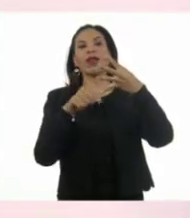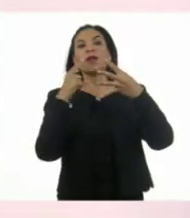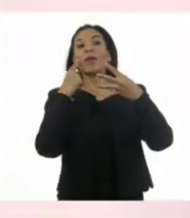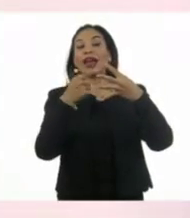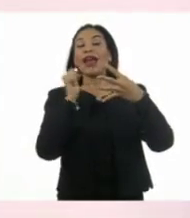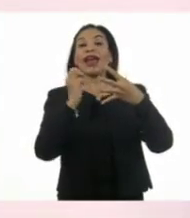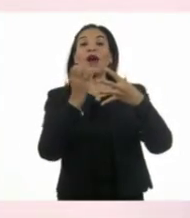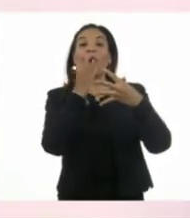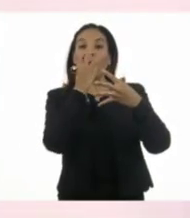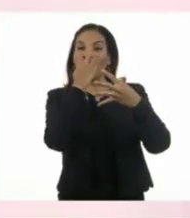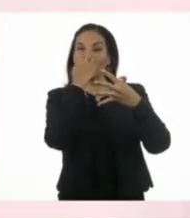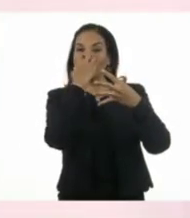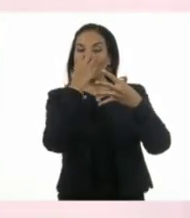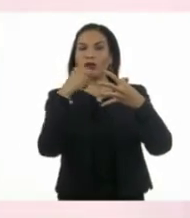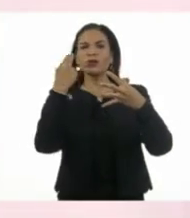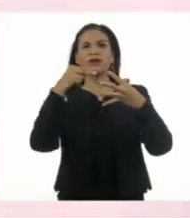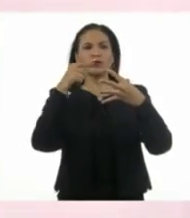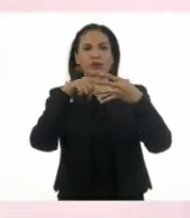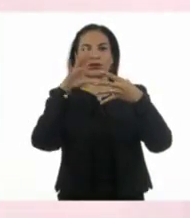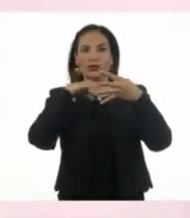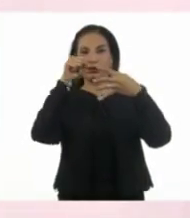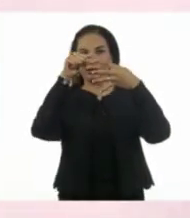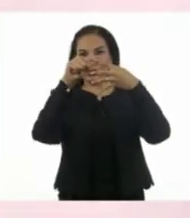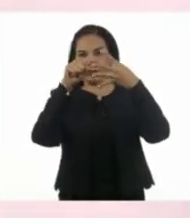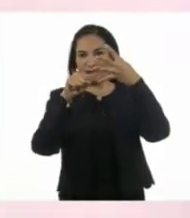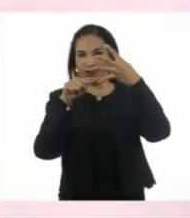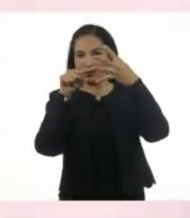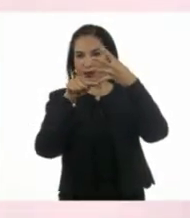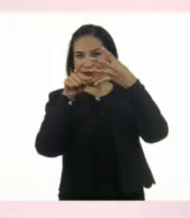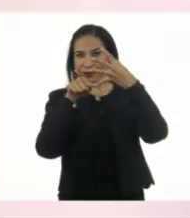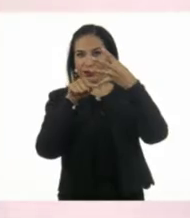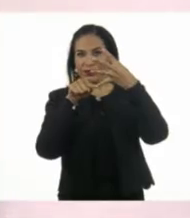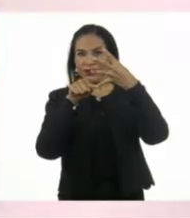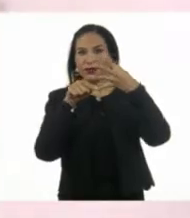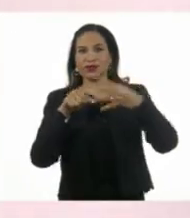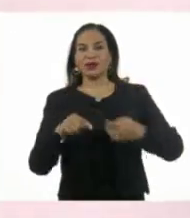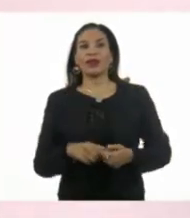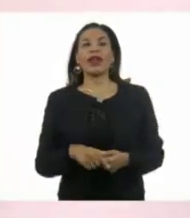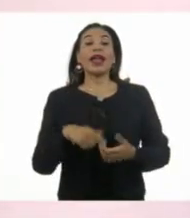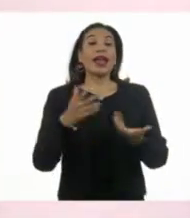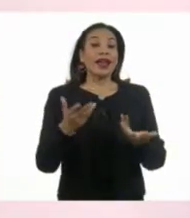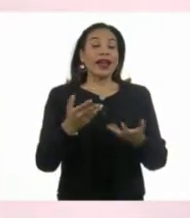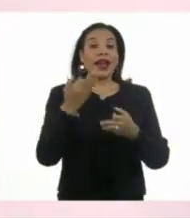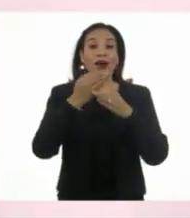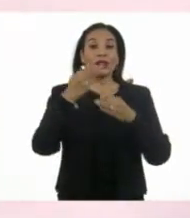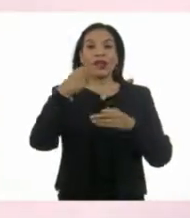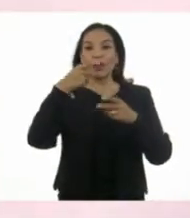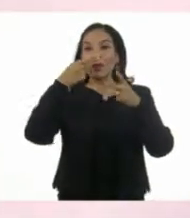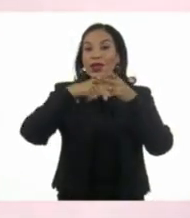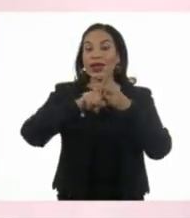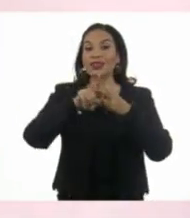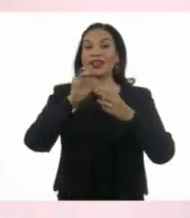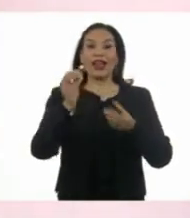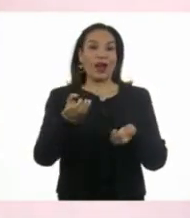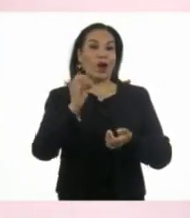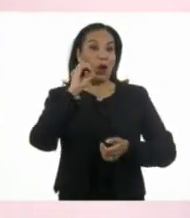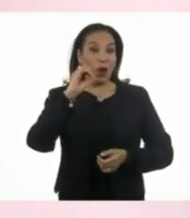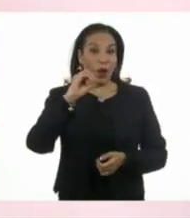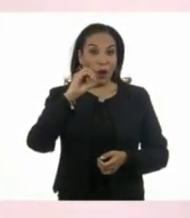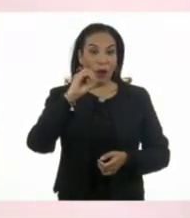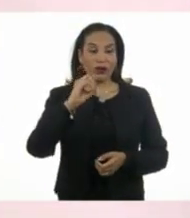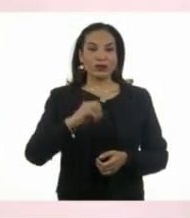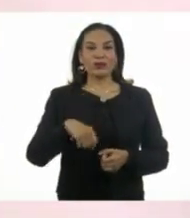el oso. Ajá. Y su nombre es el cuarto de arriba hacia abajo. Y entonces empieza con la O.